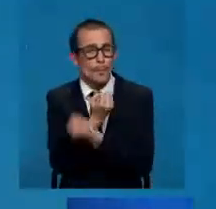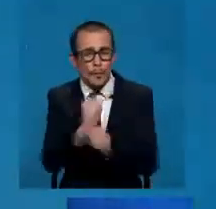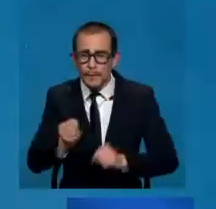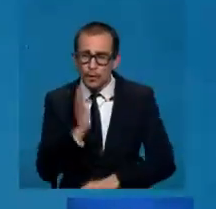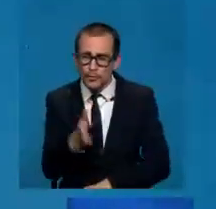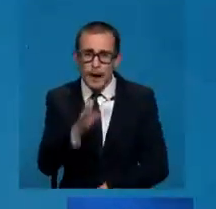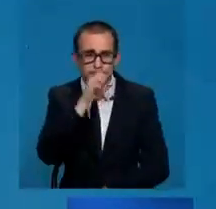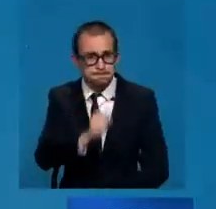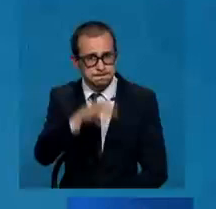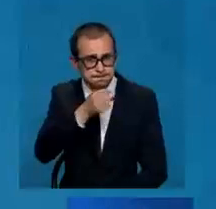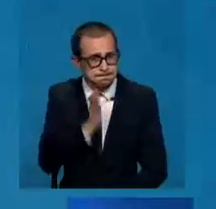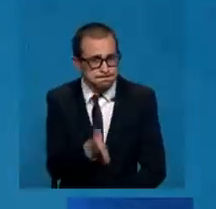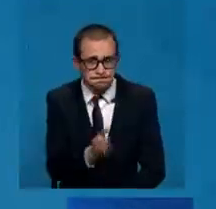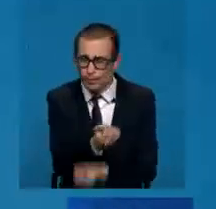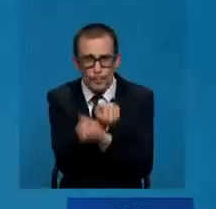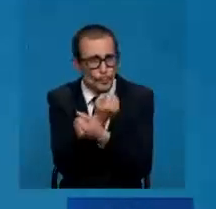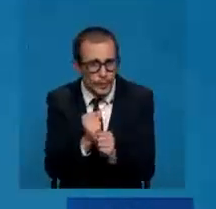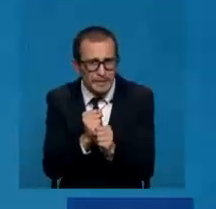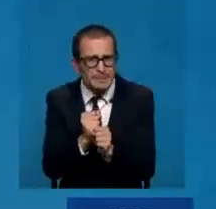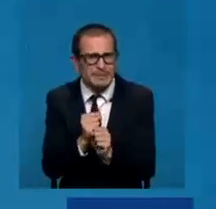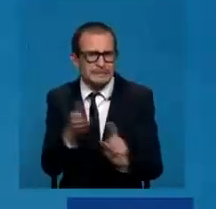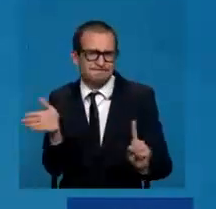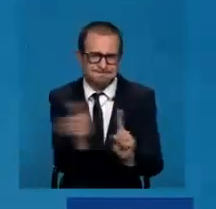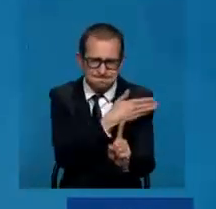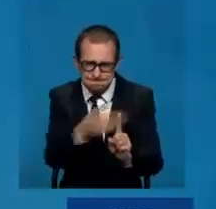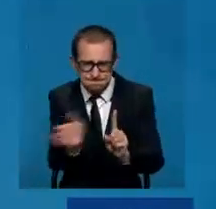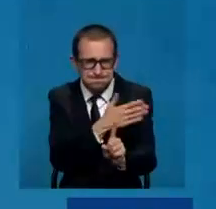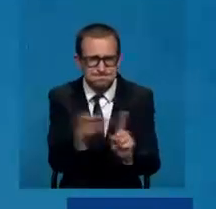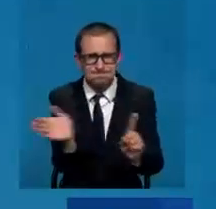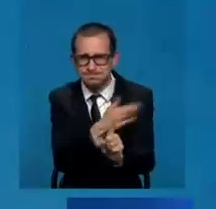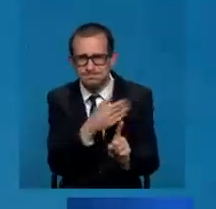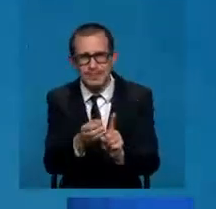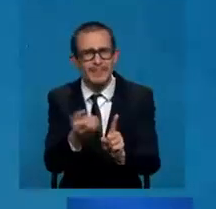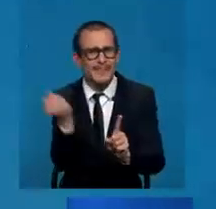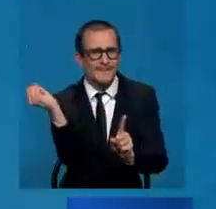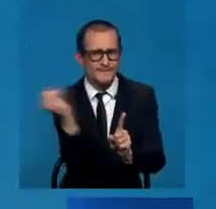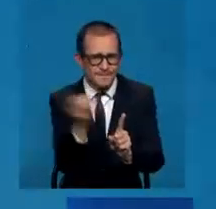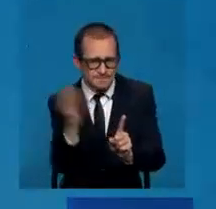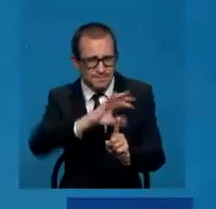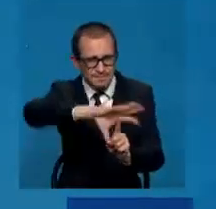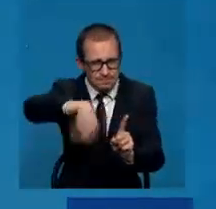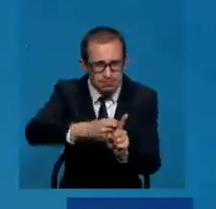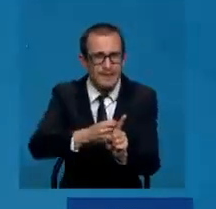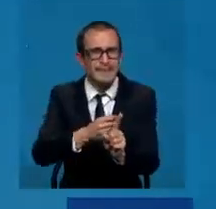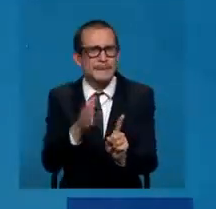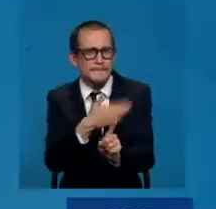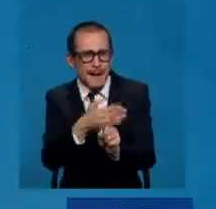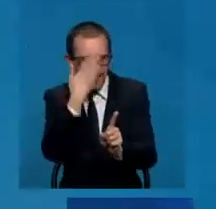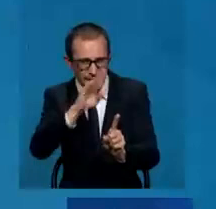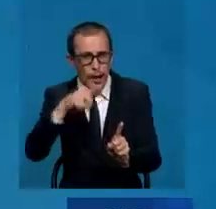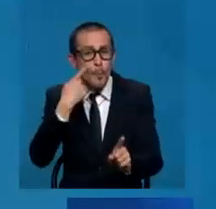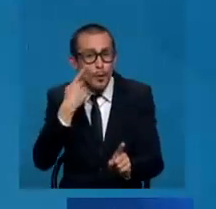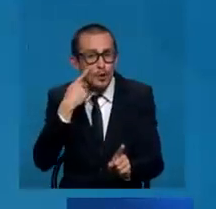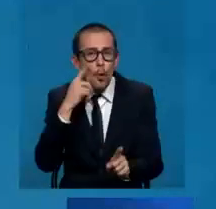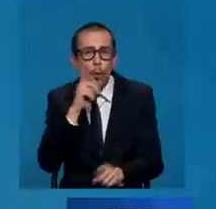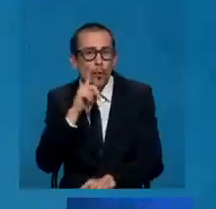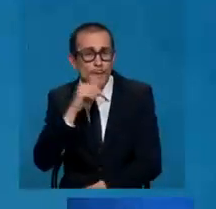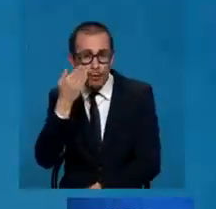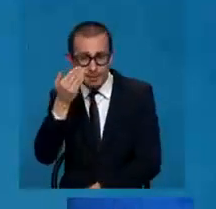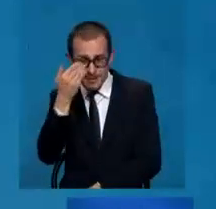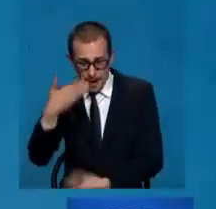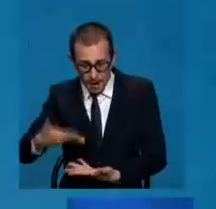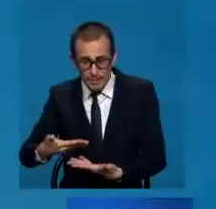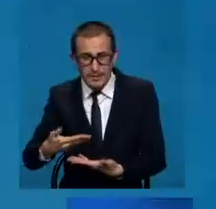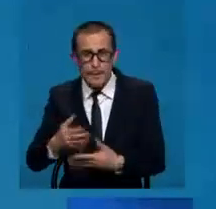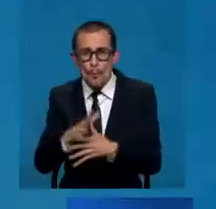seguir tolerando los brutales actos de violencia, vandalismo y delincuencia que hemos conocido en los últimos días y que